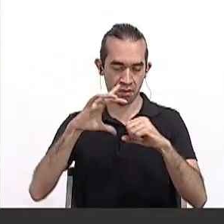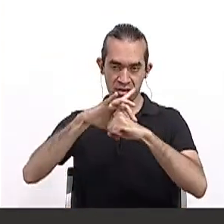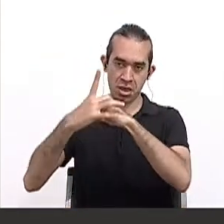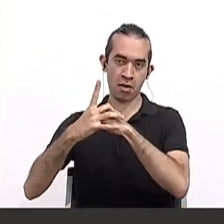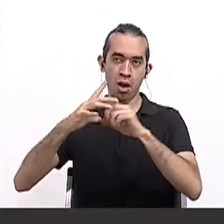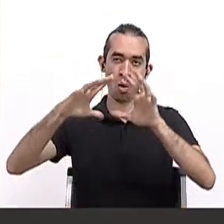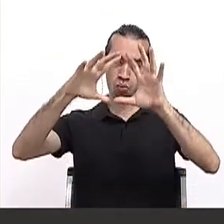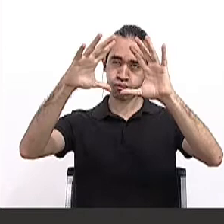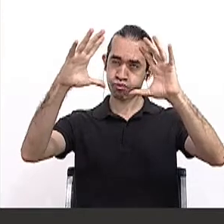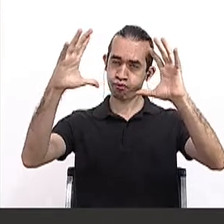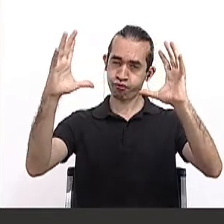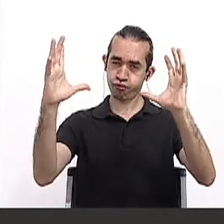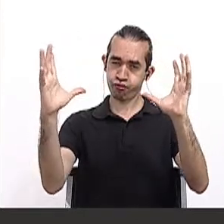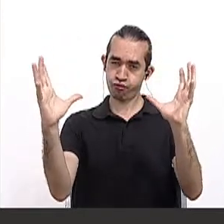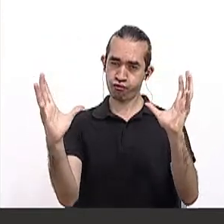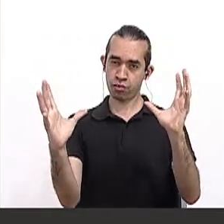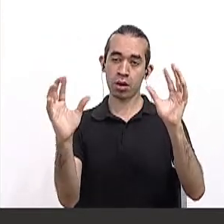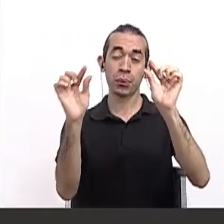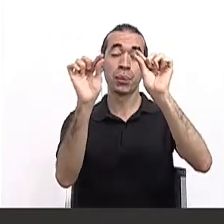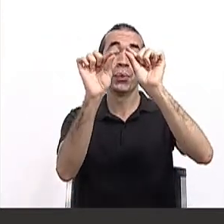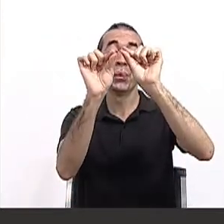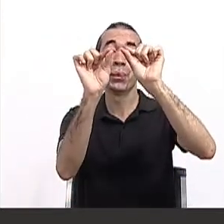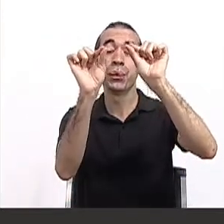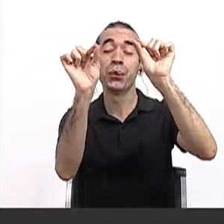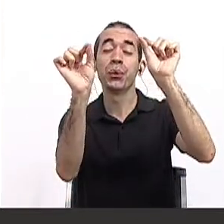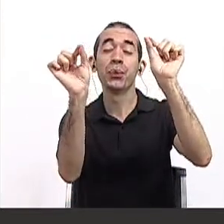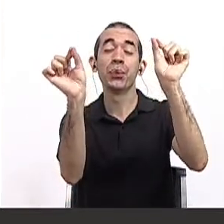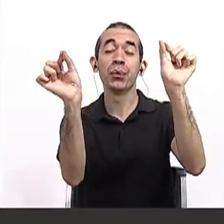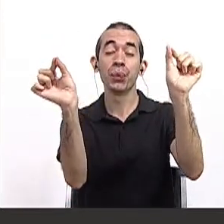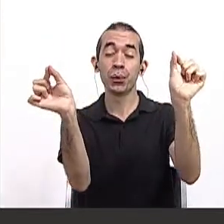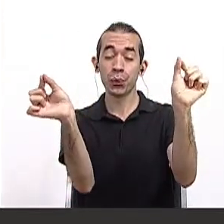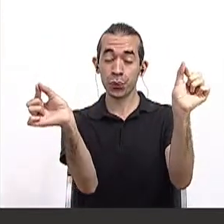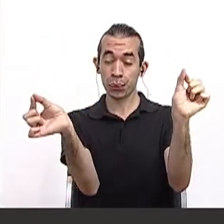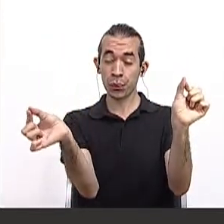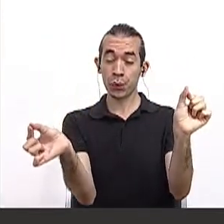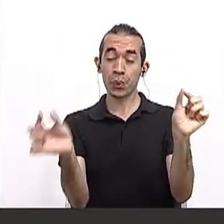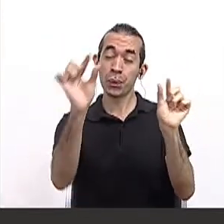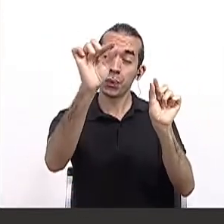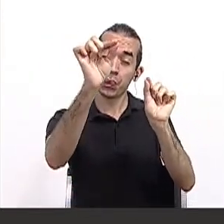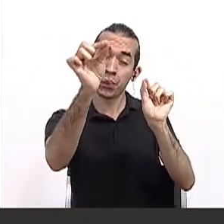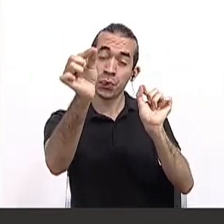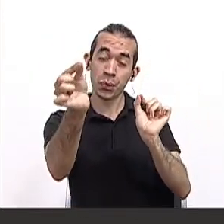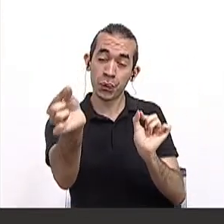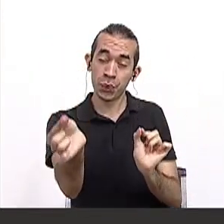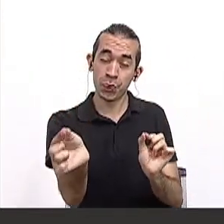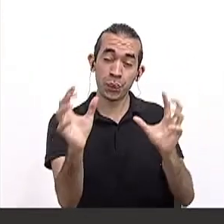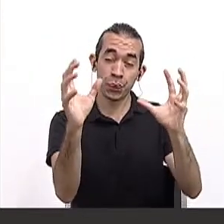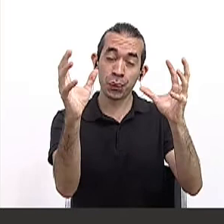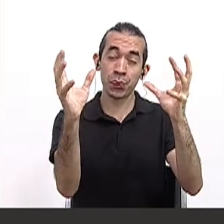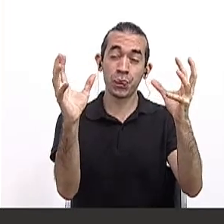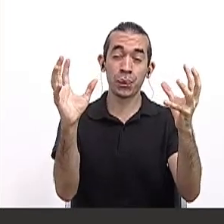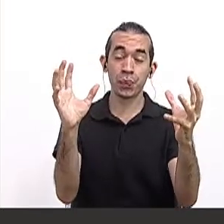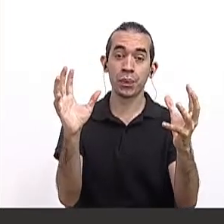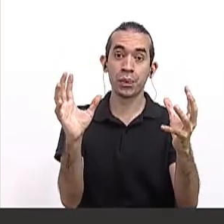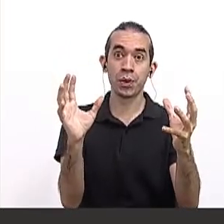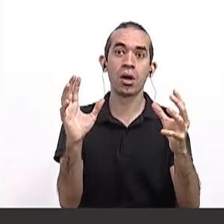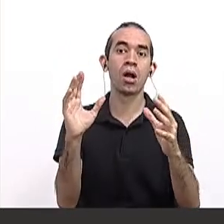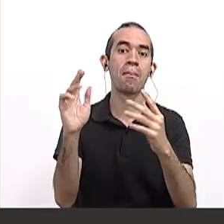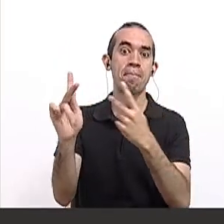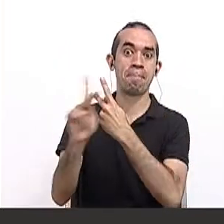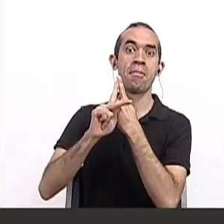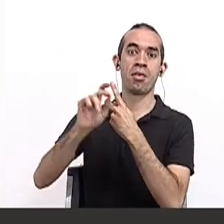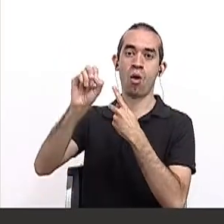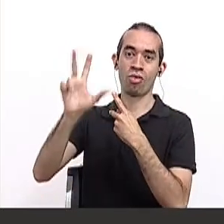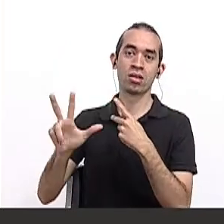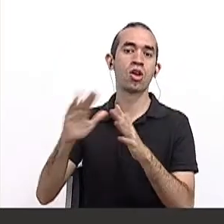un pequeño número de moléculas de ozono protegen todas las formas de vida de la nociva radiación ultravioleta. El